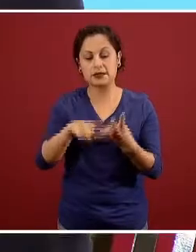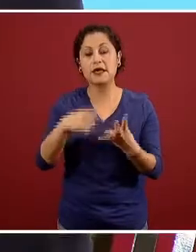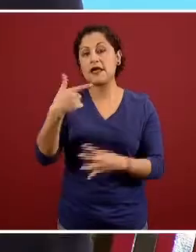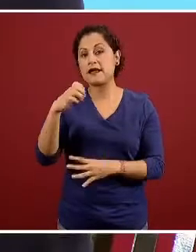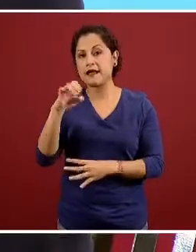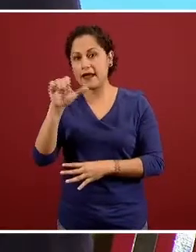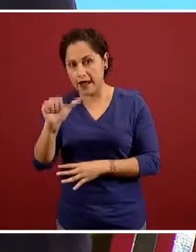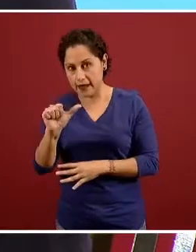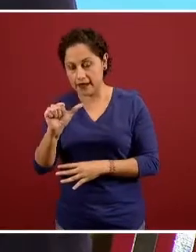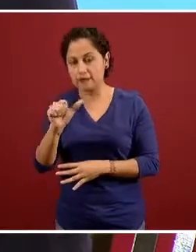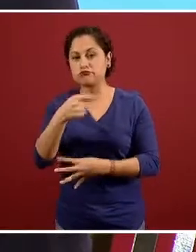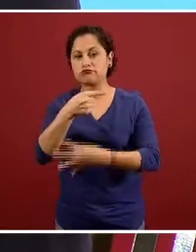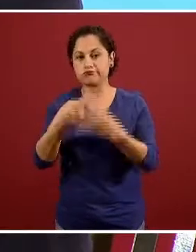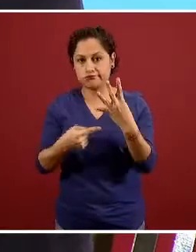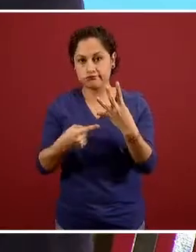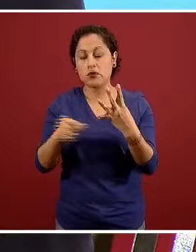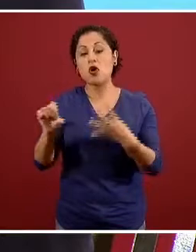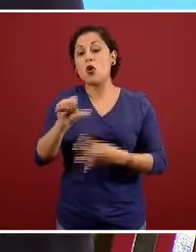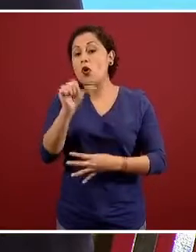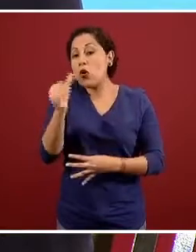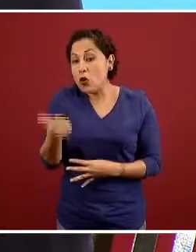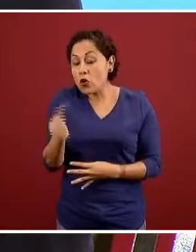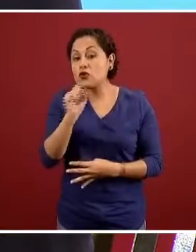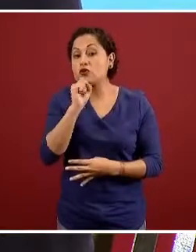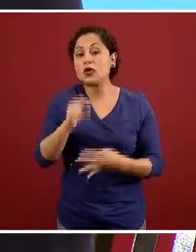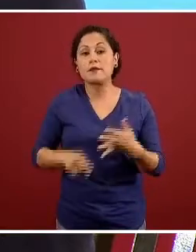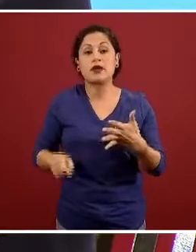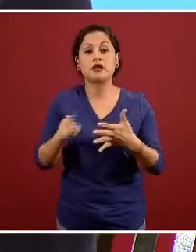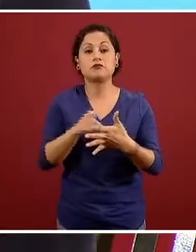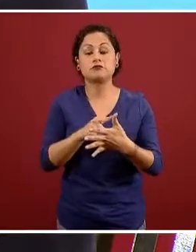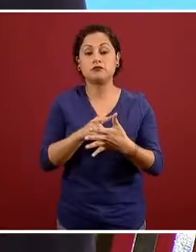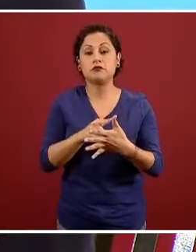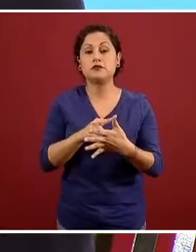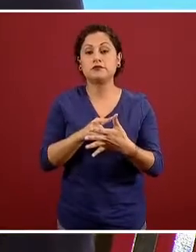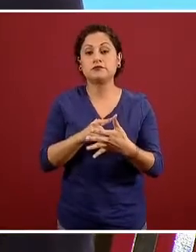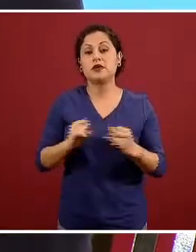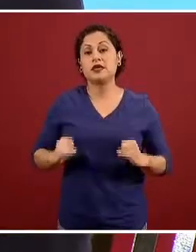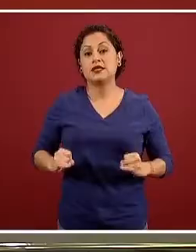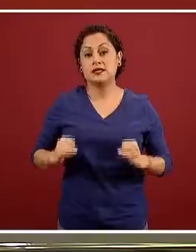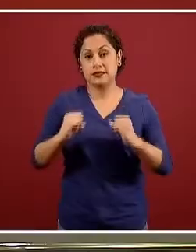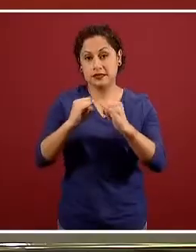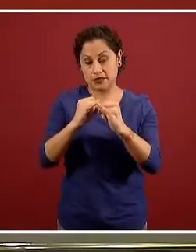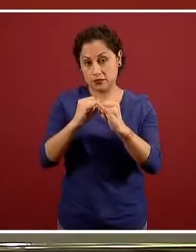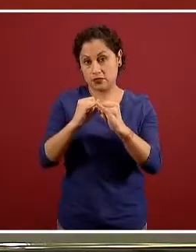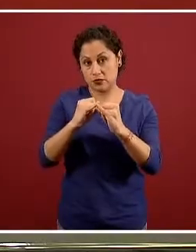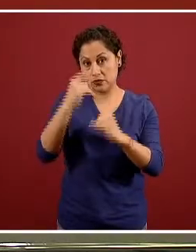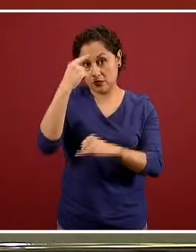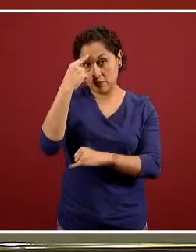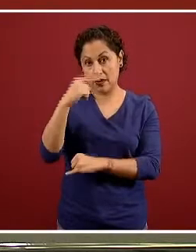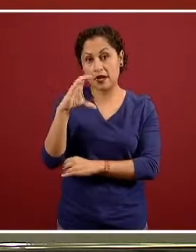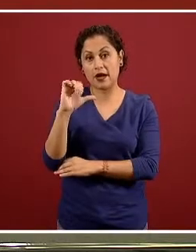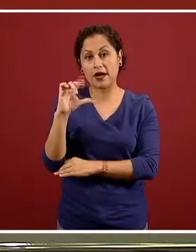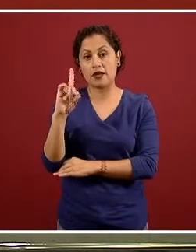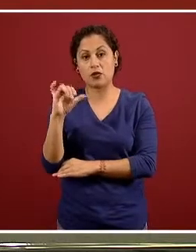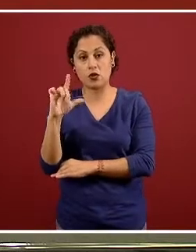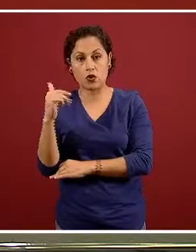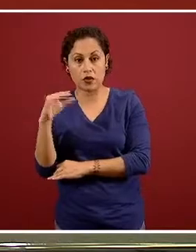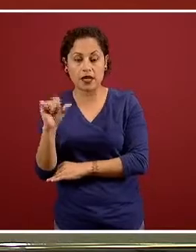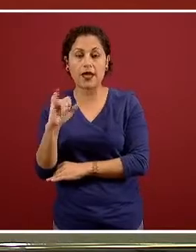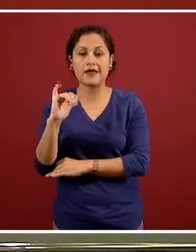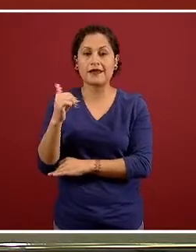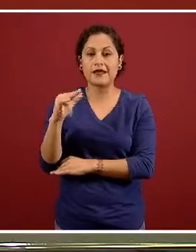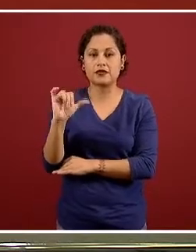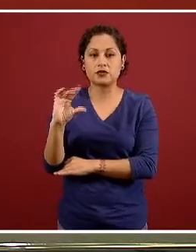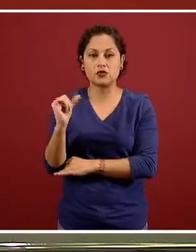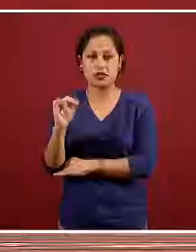González, y un poco después también se integró el Instituto Nacional de Cardiología Ignacio Chávez y el